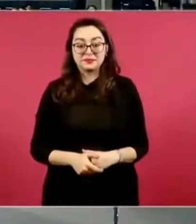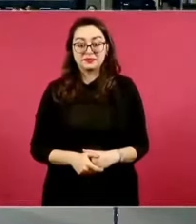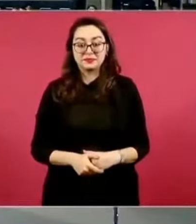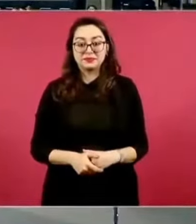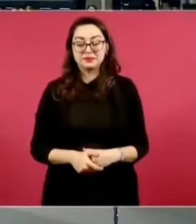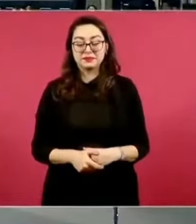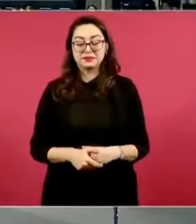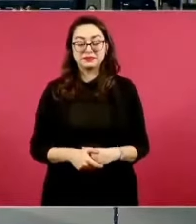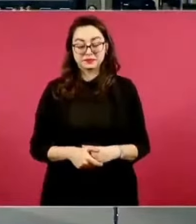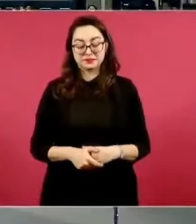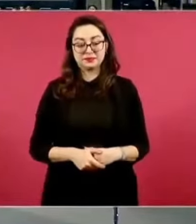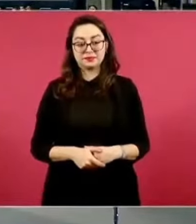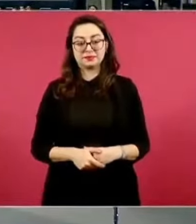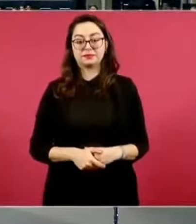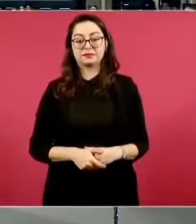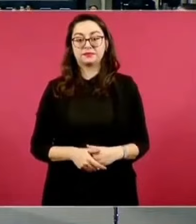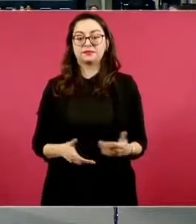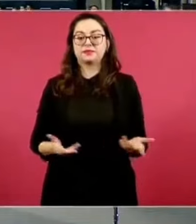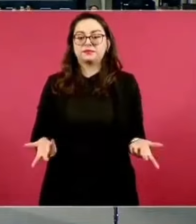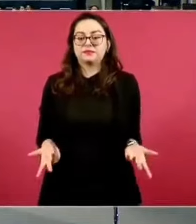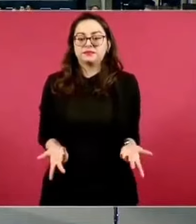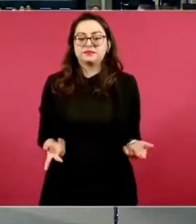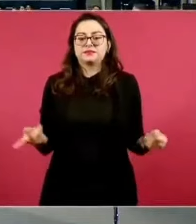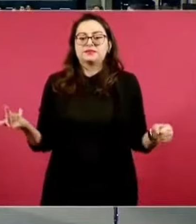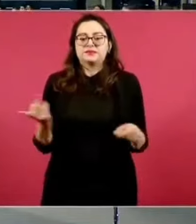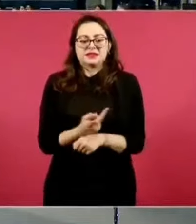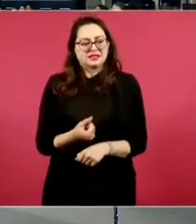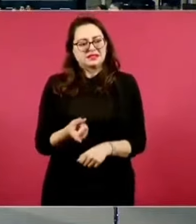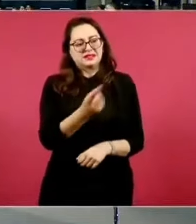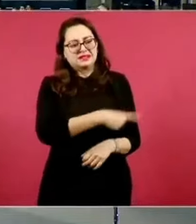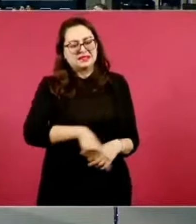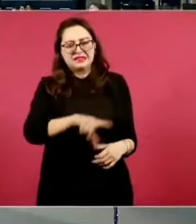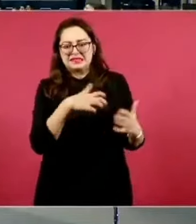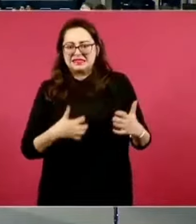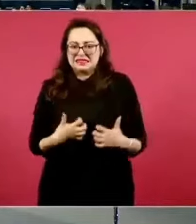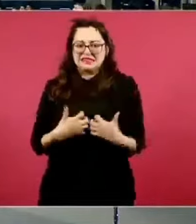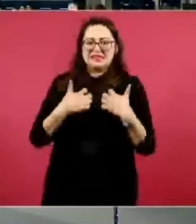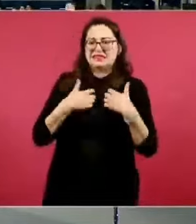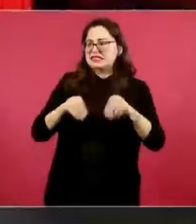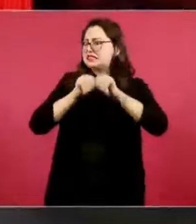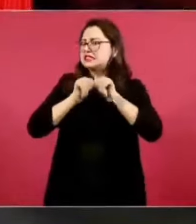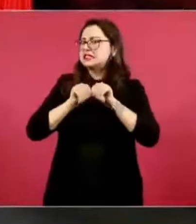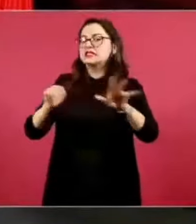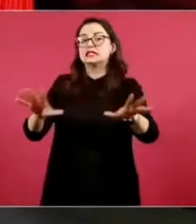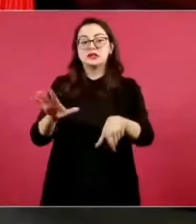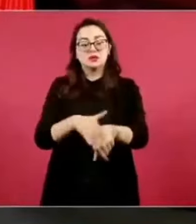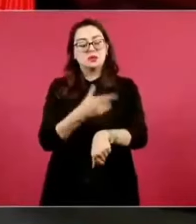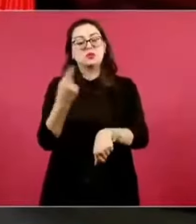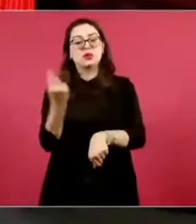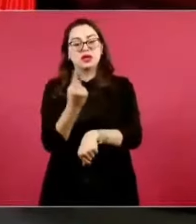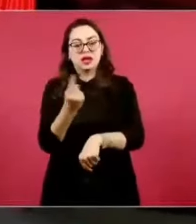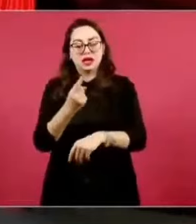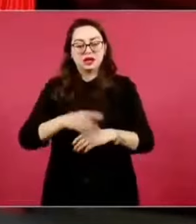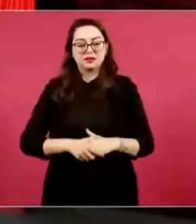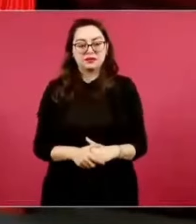pasa pues Por qué las ocho columnas por qué tanto interés en esto es que